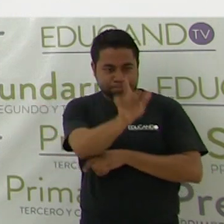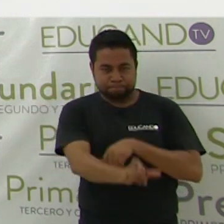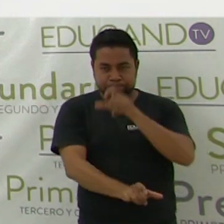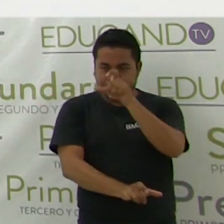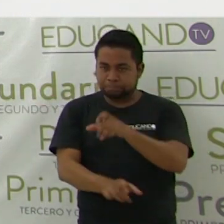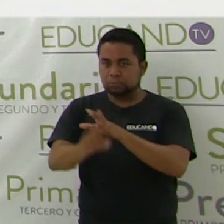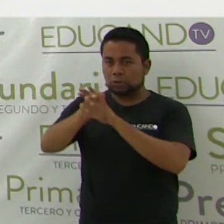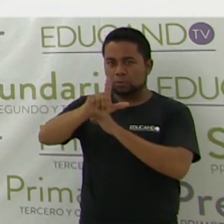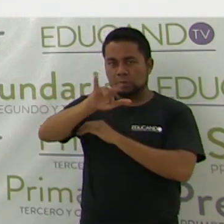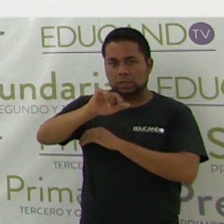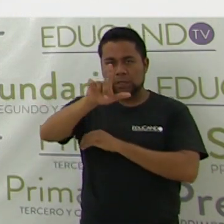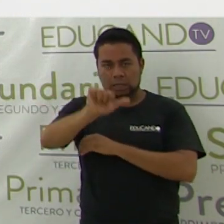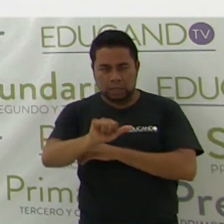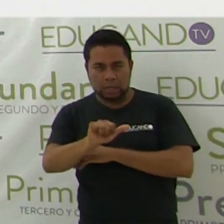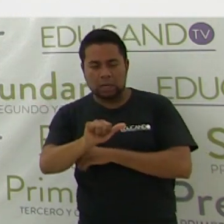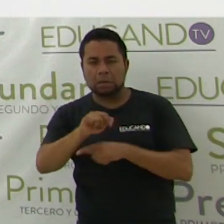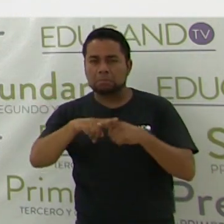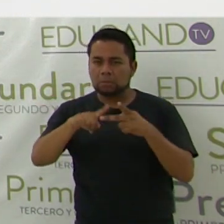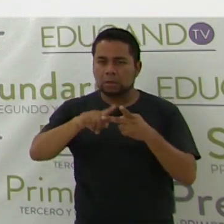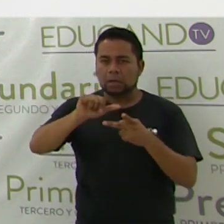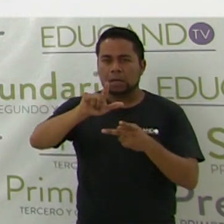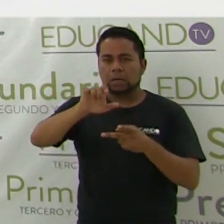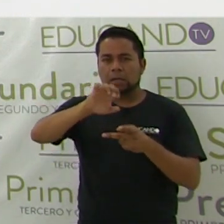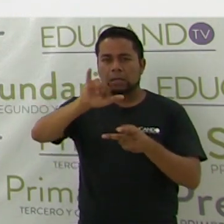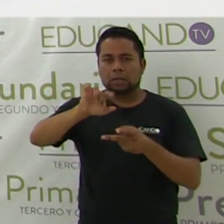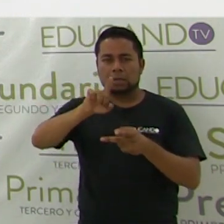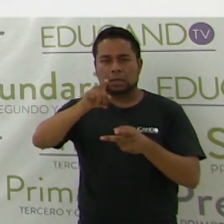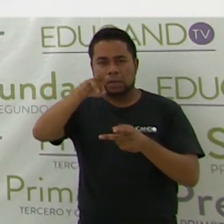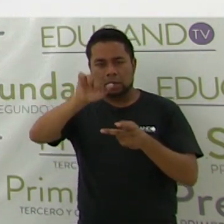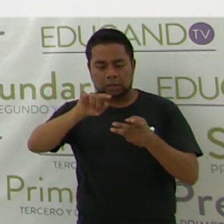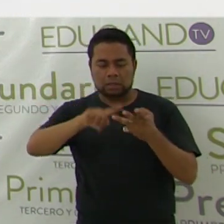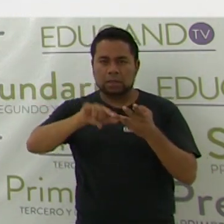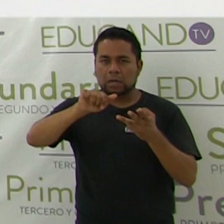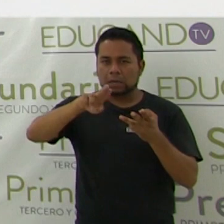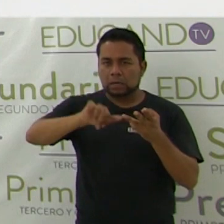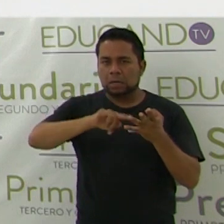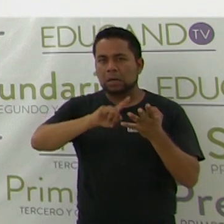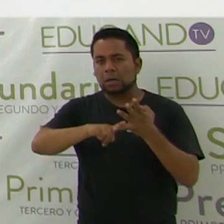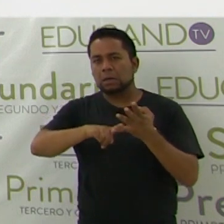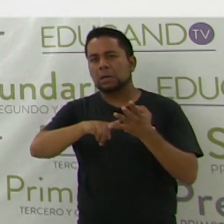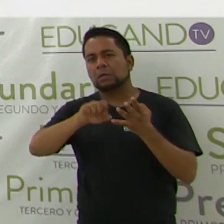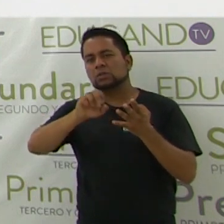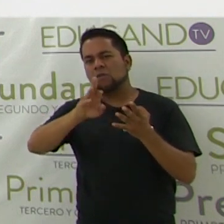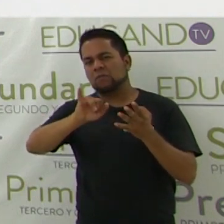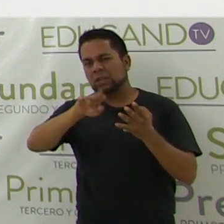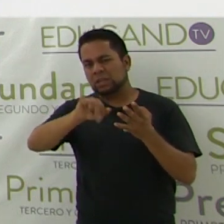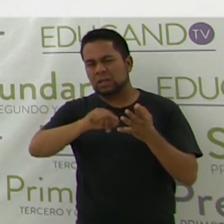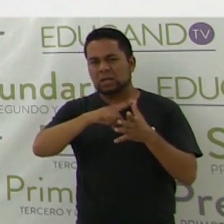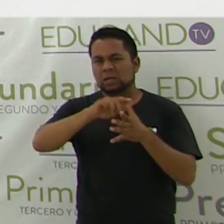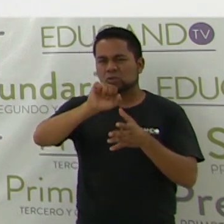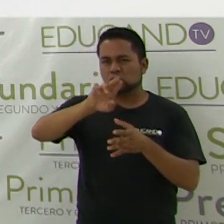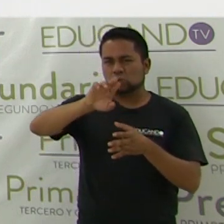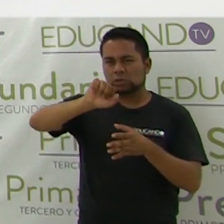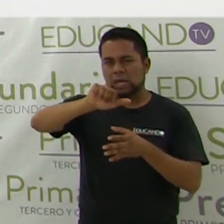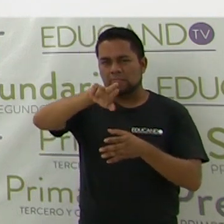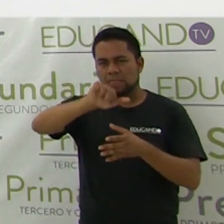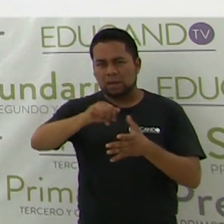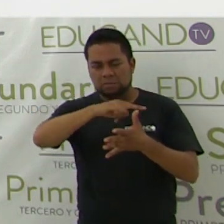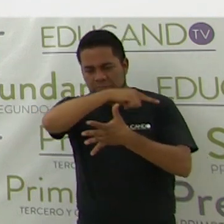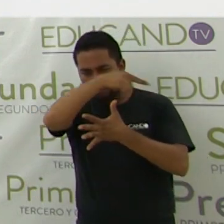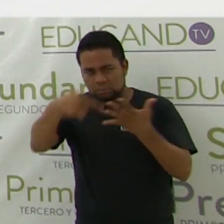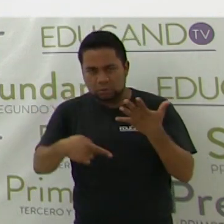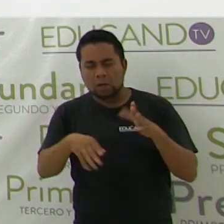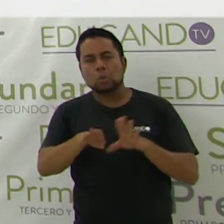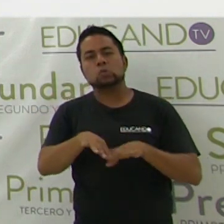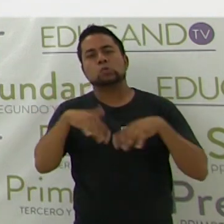como Lila Downs, Alejandra Robles, Ana Díaz, Georgina Meneses, Susana Har, son